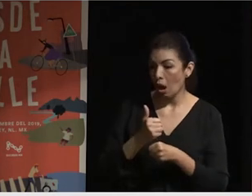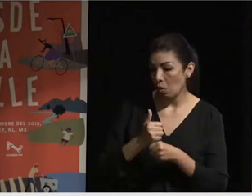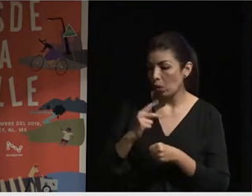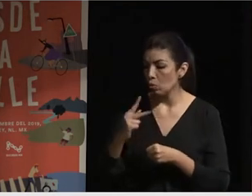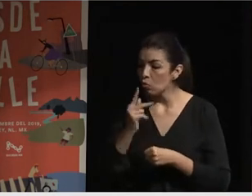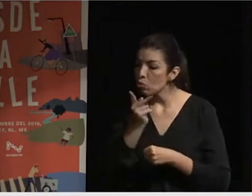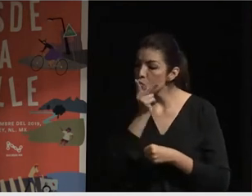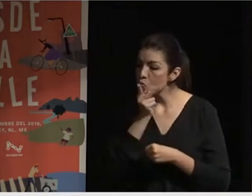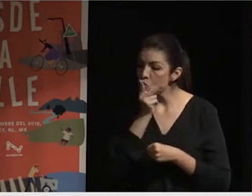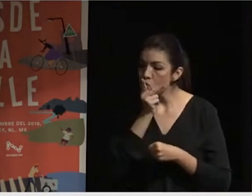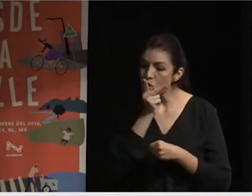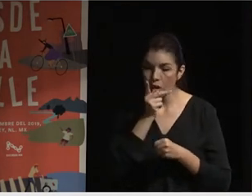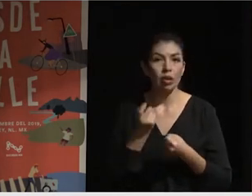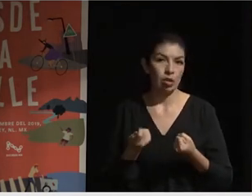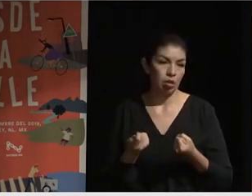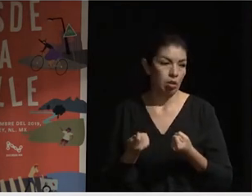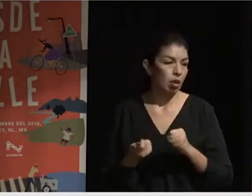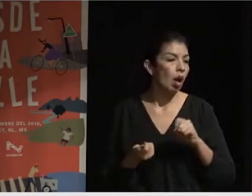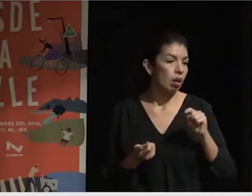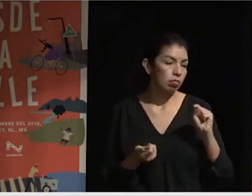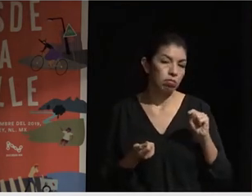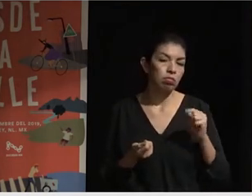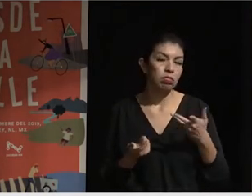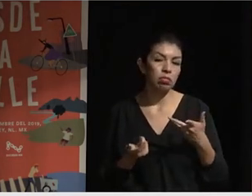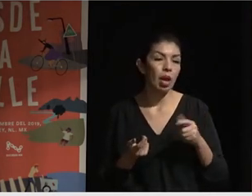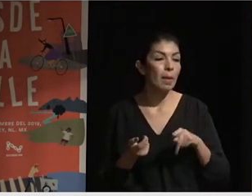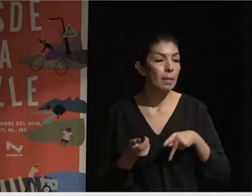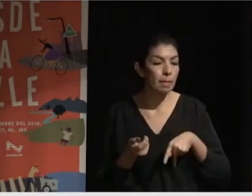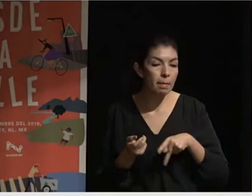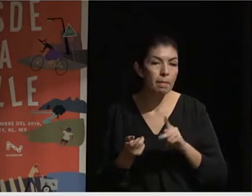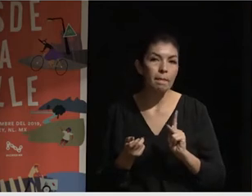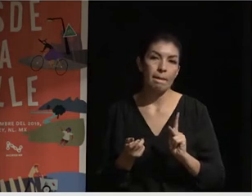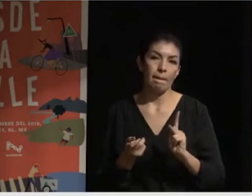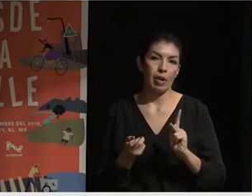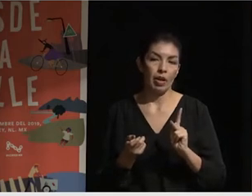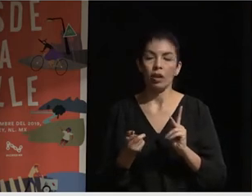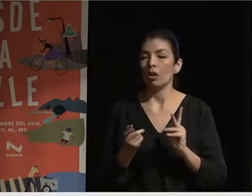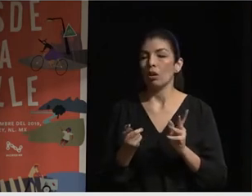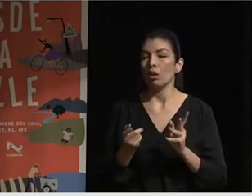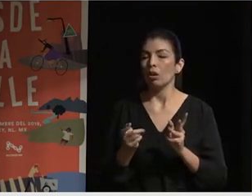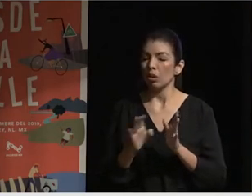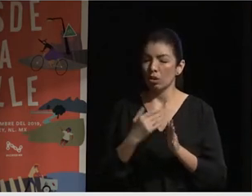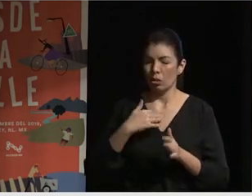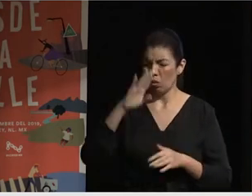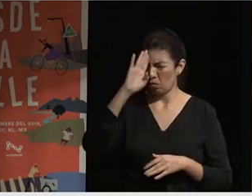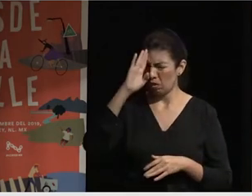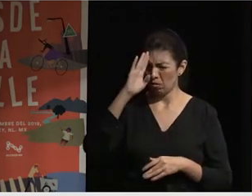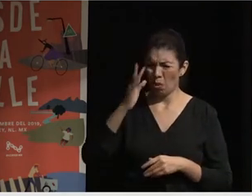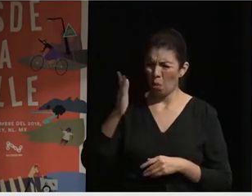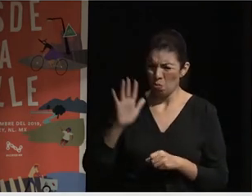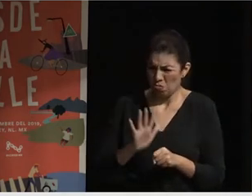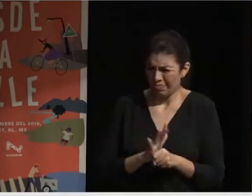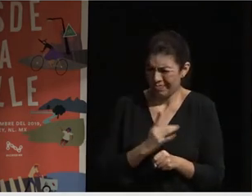la gentrificación? Claro, la mantiene la persona que puede acceder a comprar un lugar, la mantiene la persona que puede hacerse